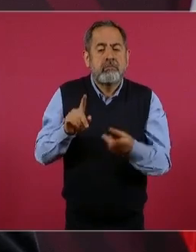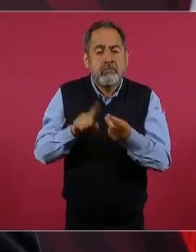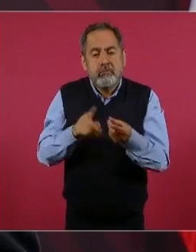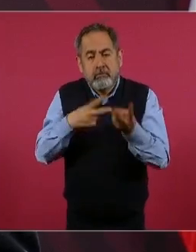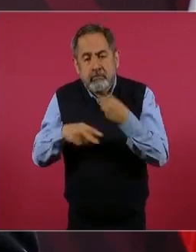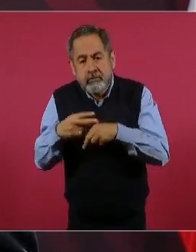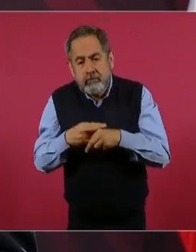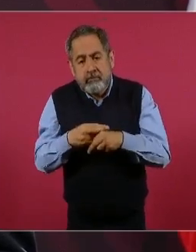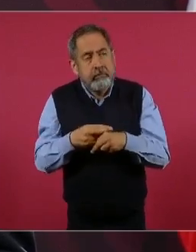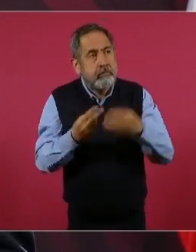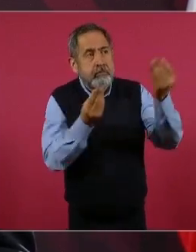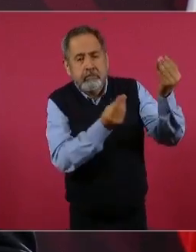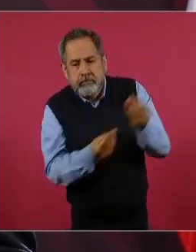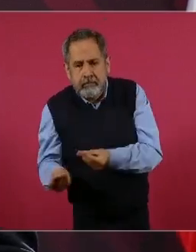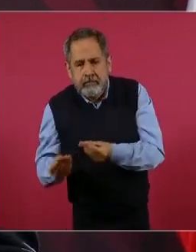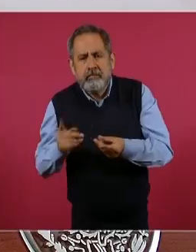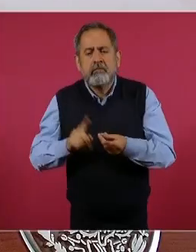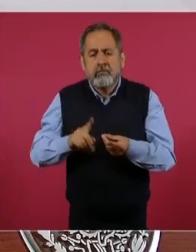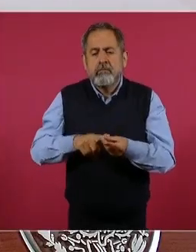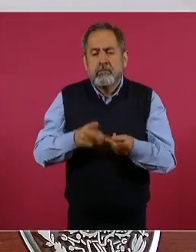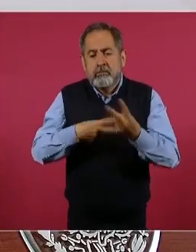entran de contrabando